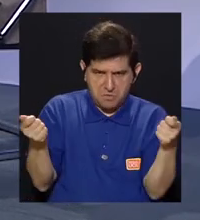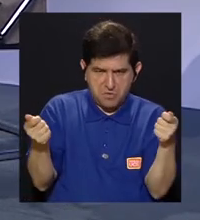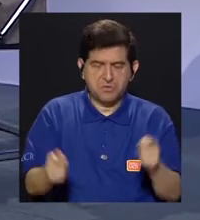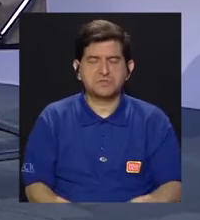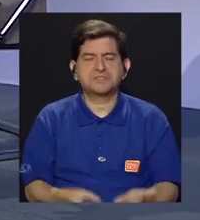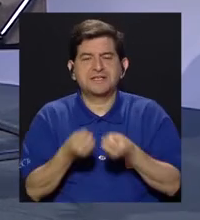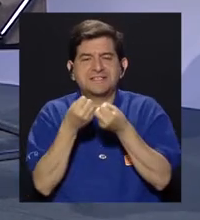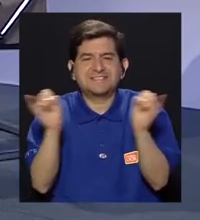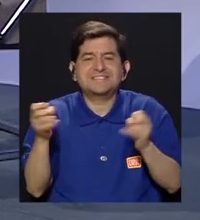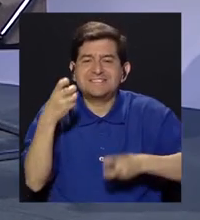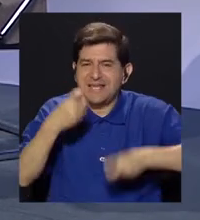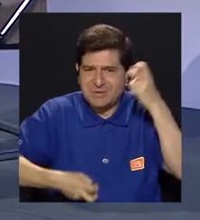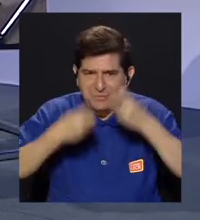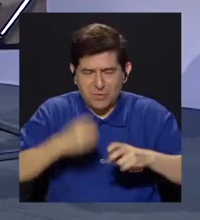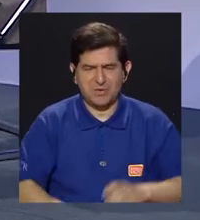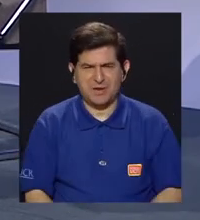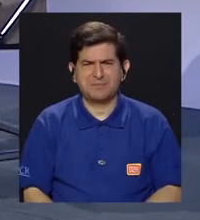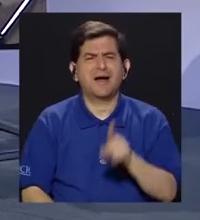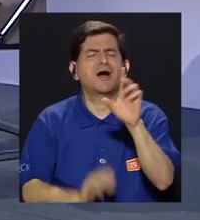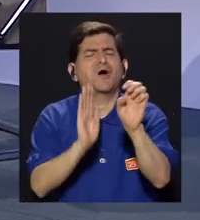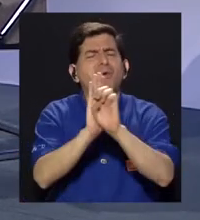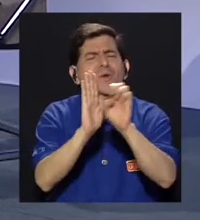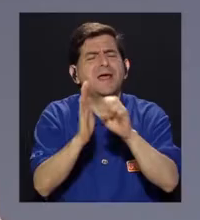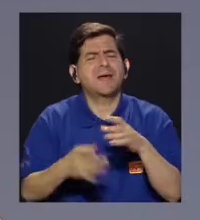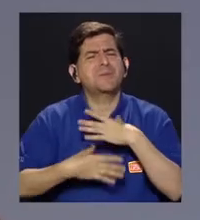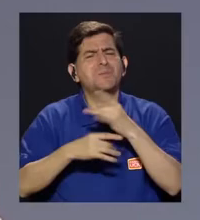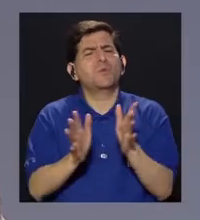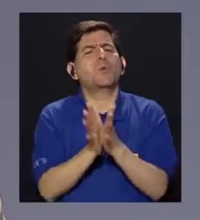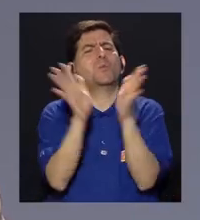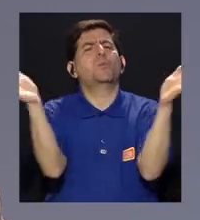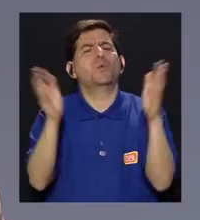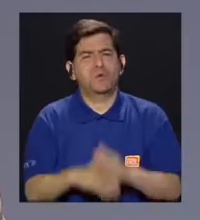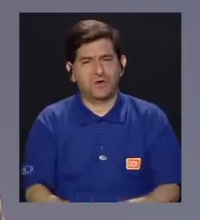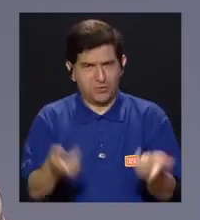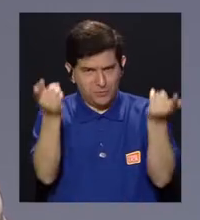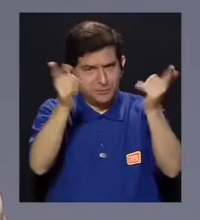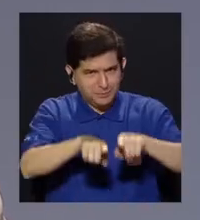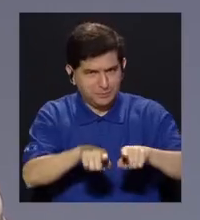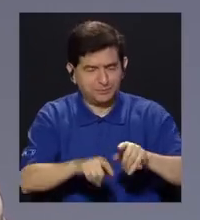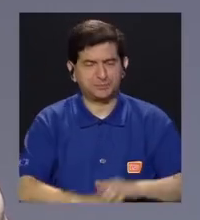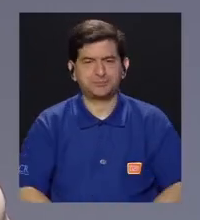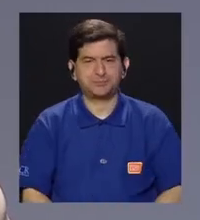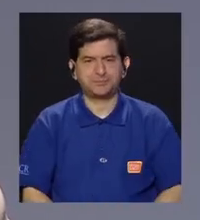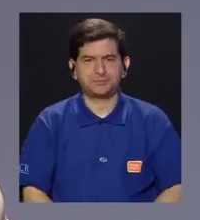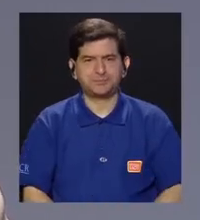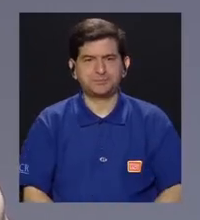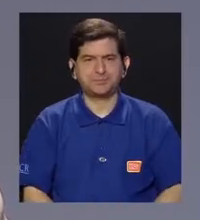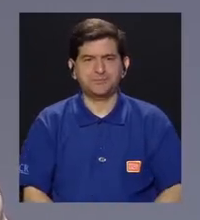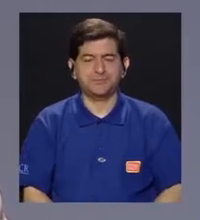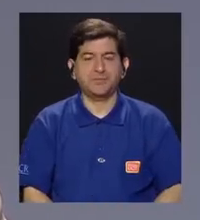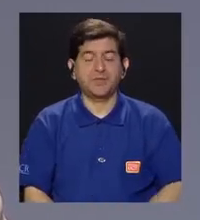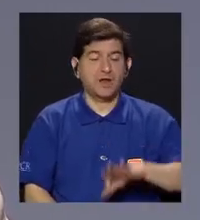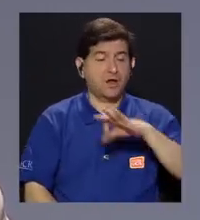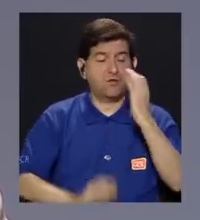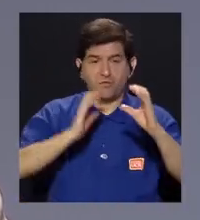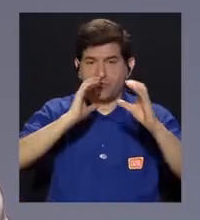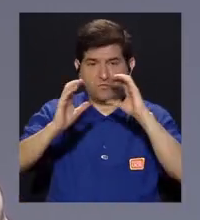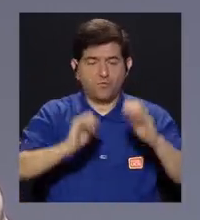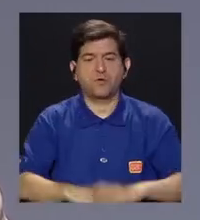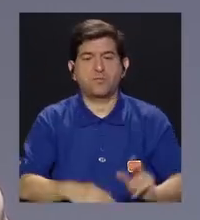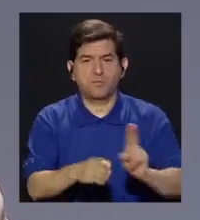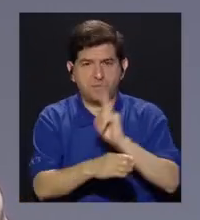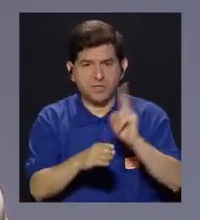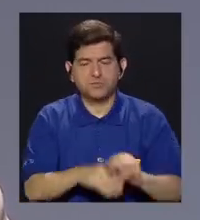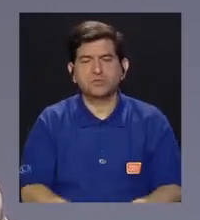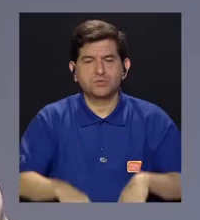y utilizarlos sin ningún problema vamos vamos a poner un ejemplo de interés público que ya se ha dado mucho que es cuando los medios de